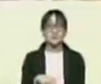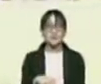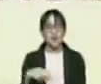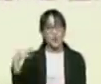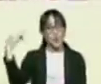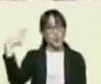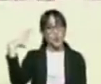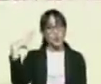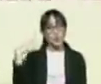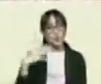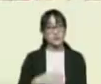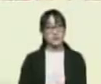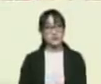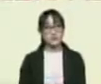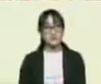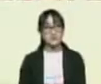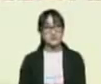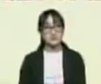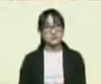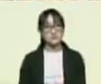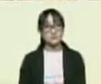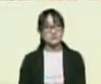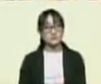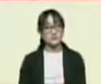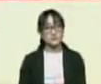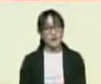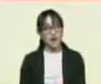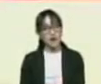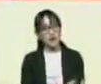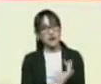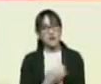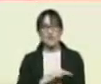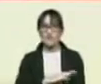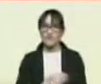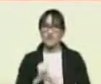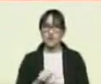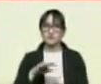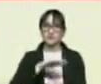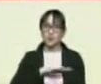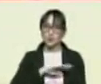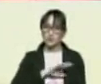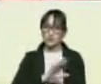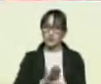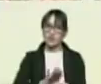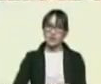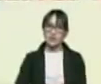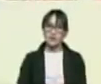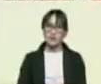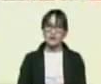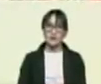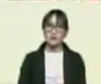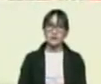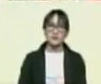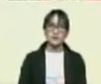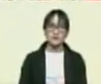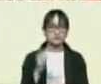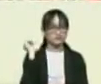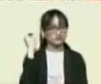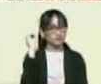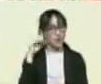luz, a recibir la energía y la fuerza de ustedes en una campaña